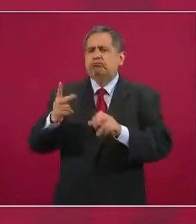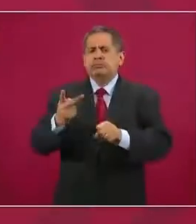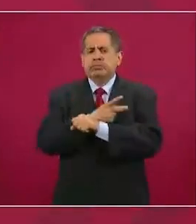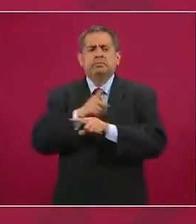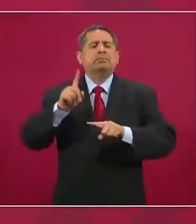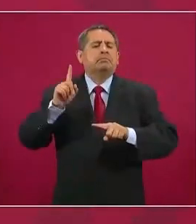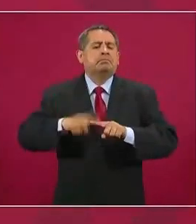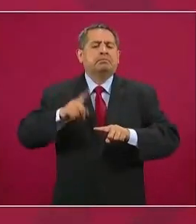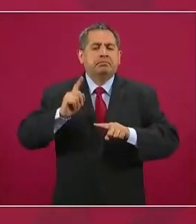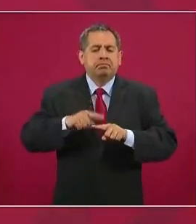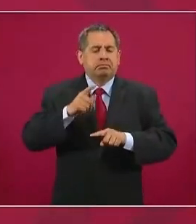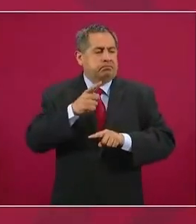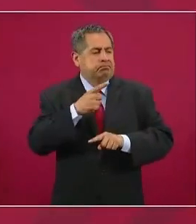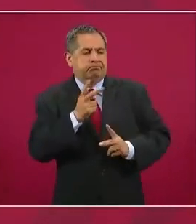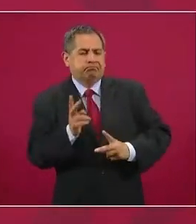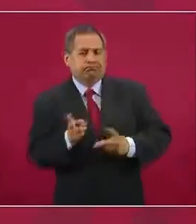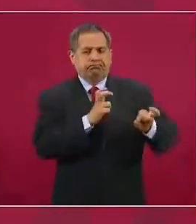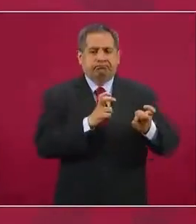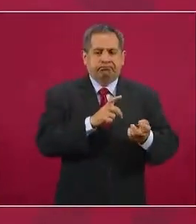fueron los que robaron,